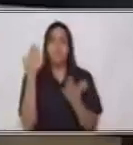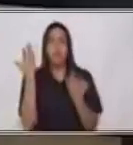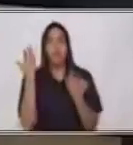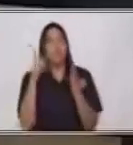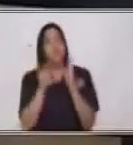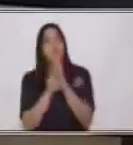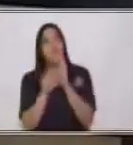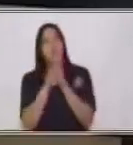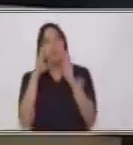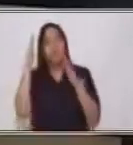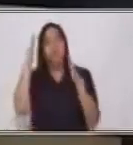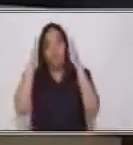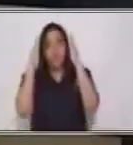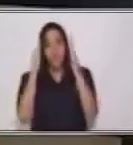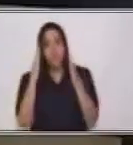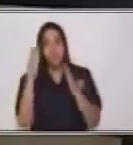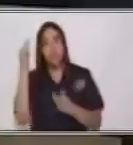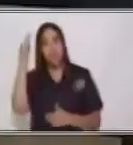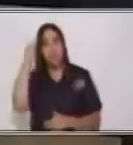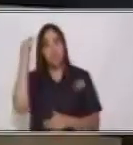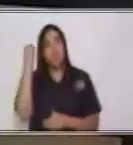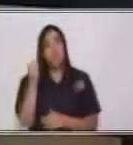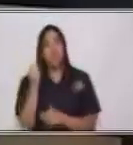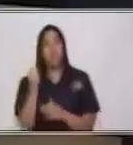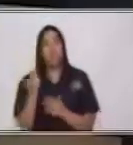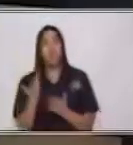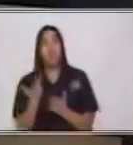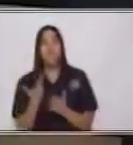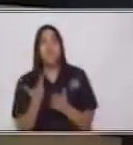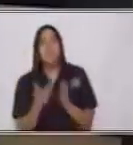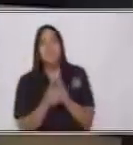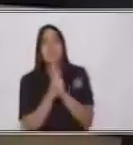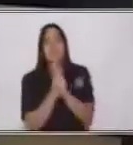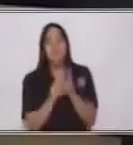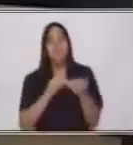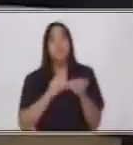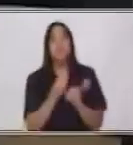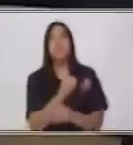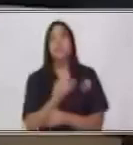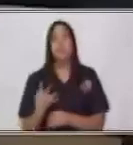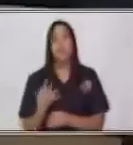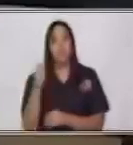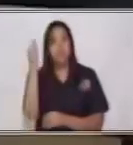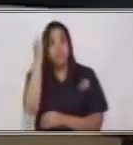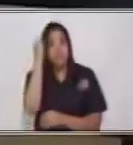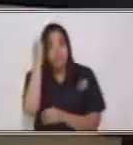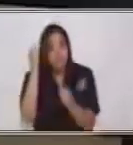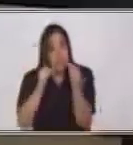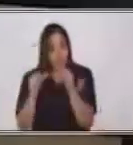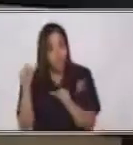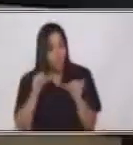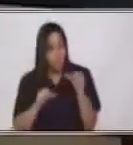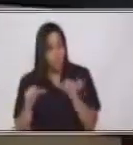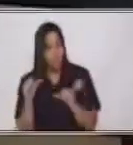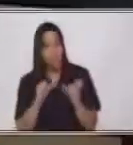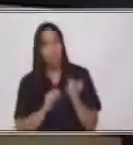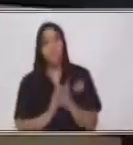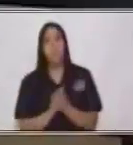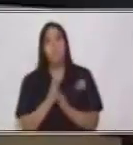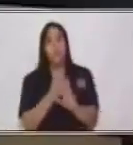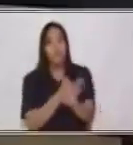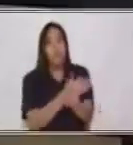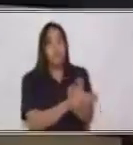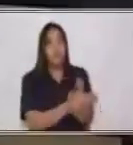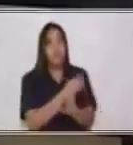destrezas como la atención, la memoria, la habilidad numérica y el pensamiento lógico. Antes